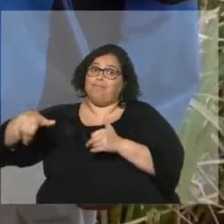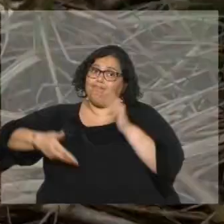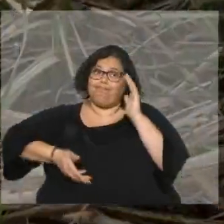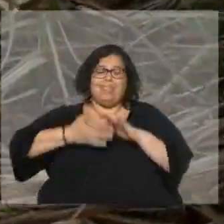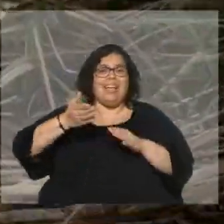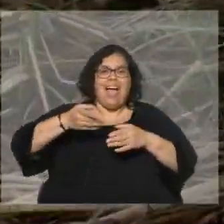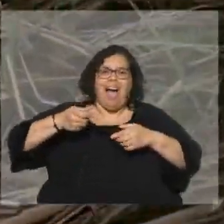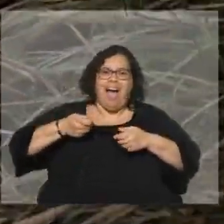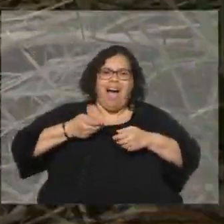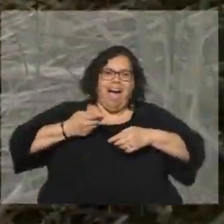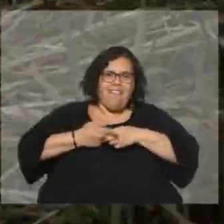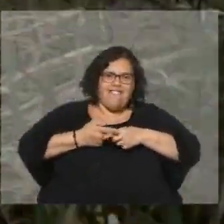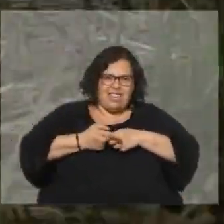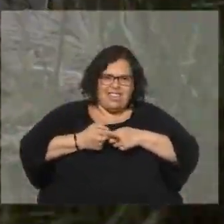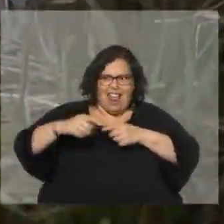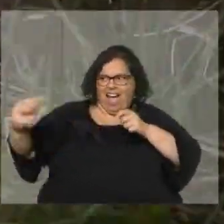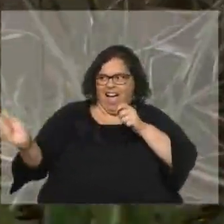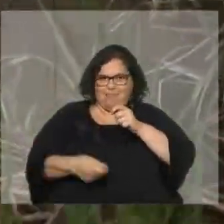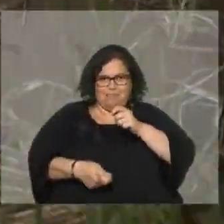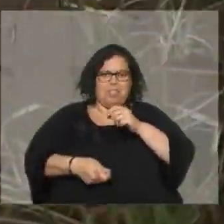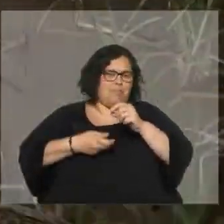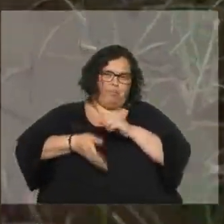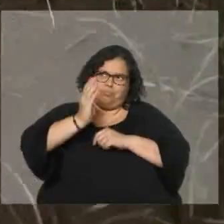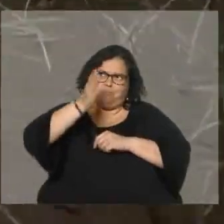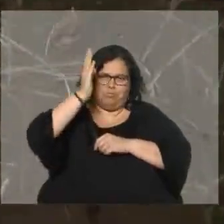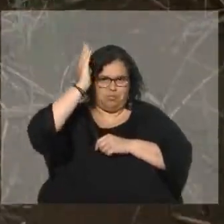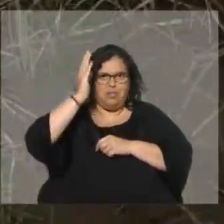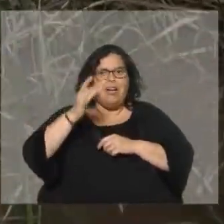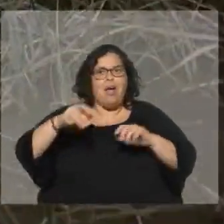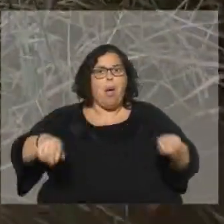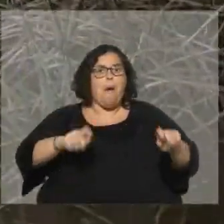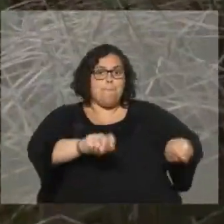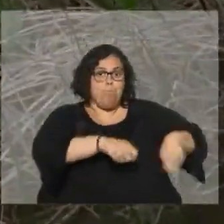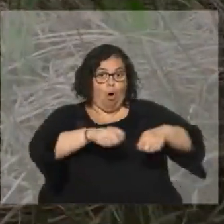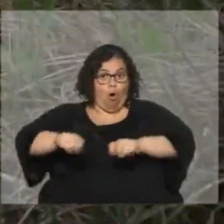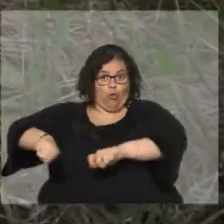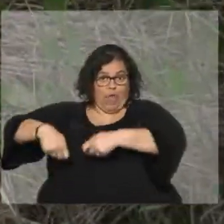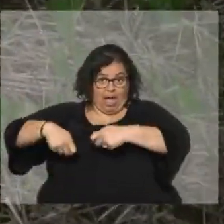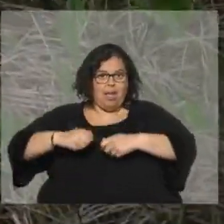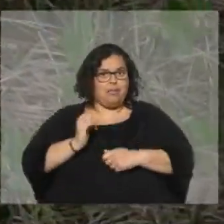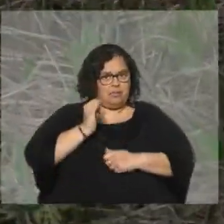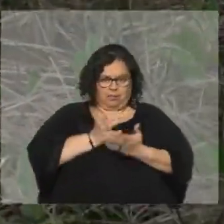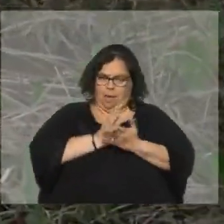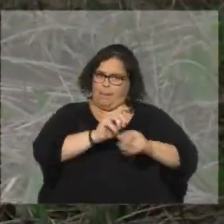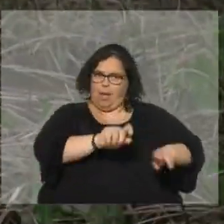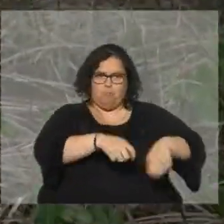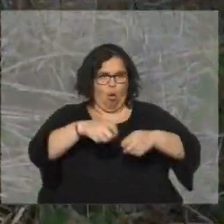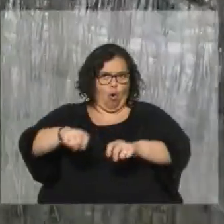hachos y meterse para adentro a ver si podemos hacer algún peso, ¿no? ¿Y se mete con botas, pues, caminando por el agua? Siempre con